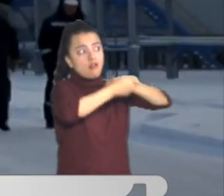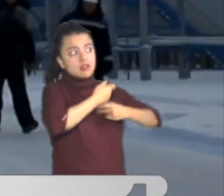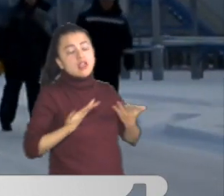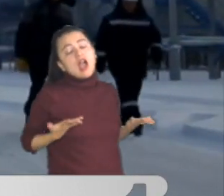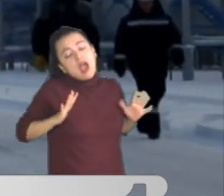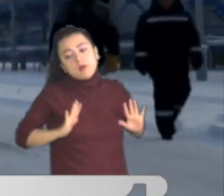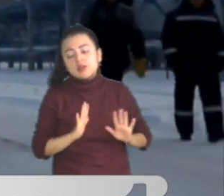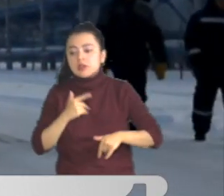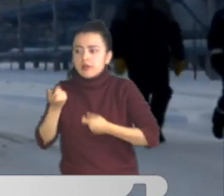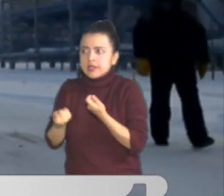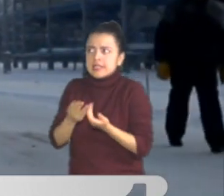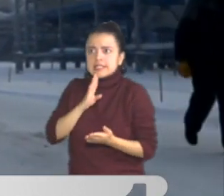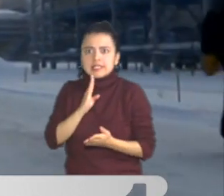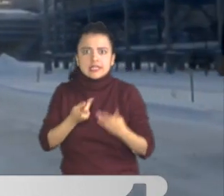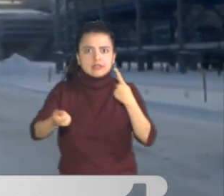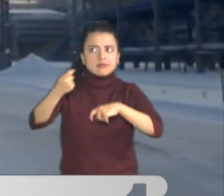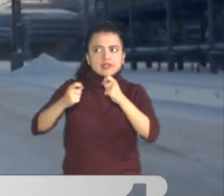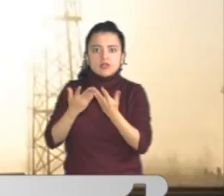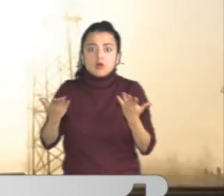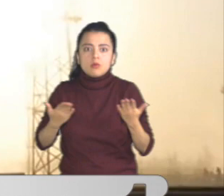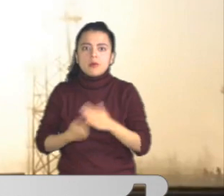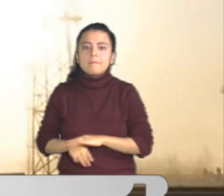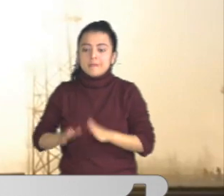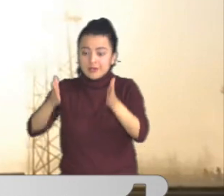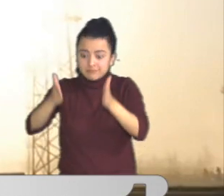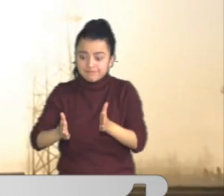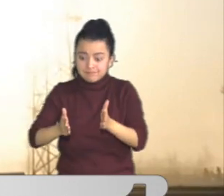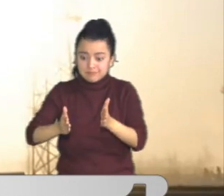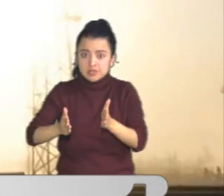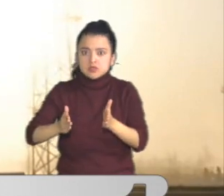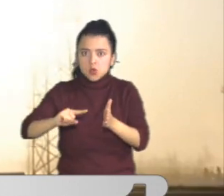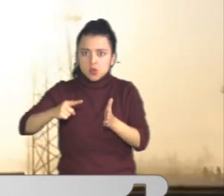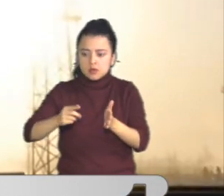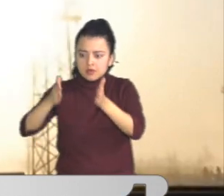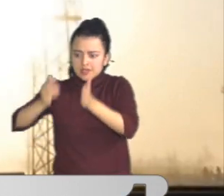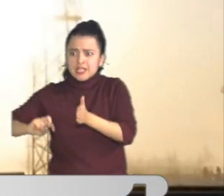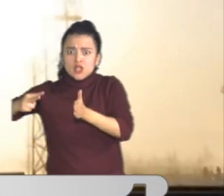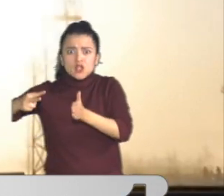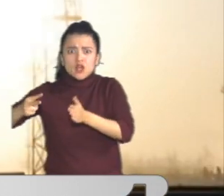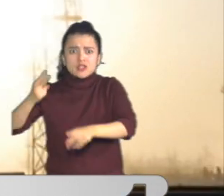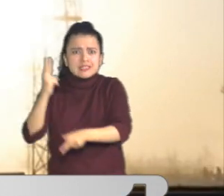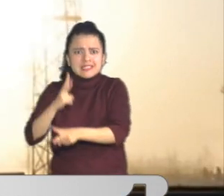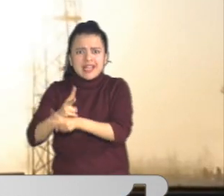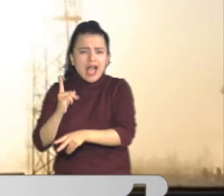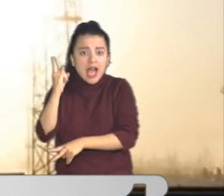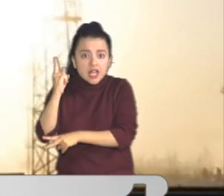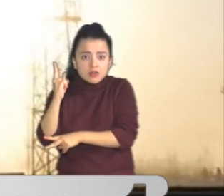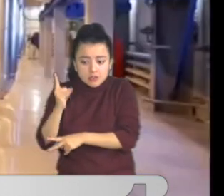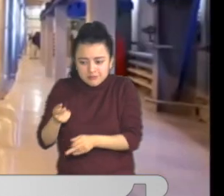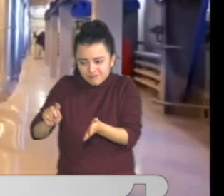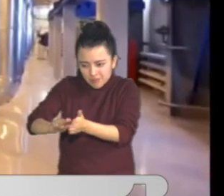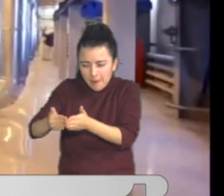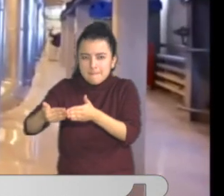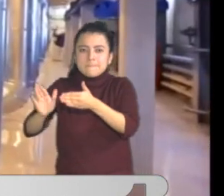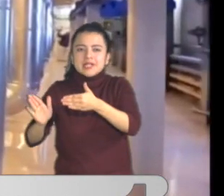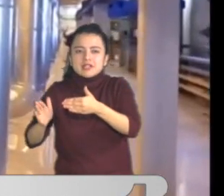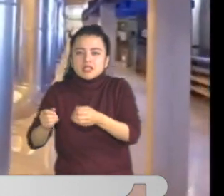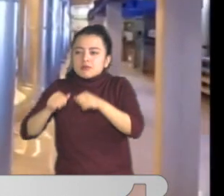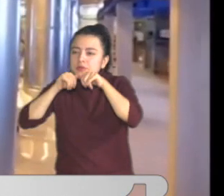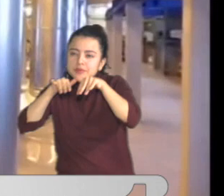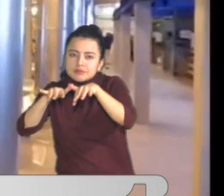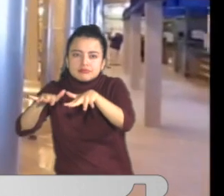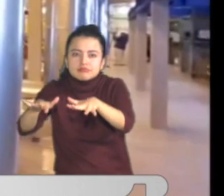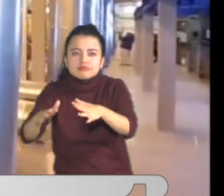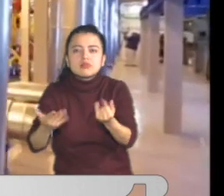de su economía. Este segundo nivel se activa cuando el gobierno observa un riesgo alto de suministro de gas insuficiente a largo plazo